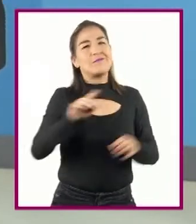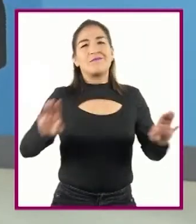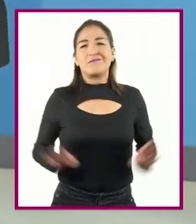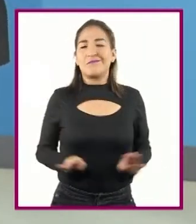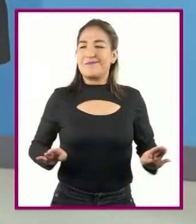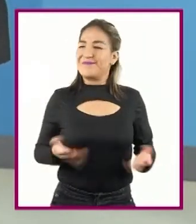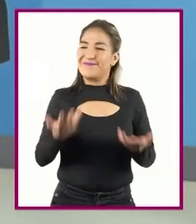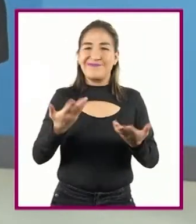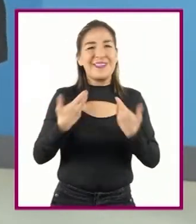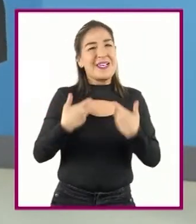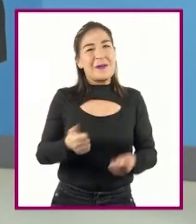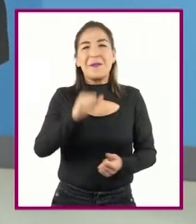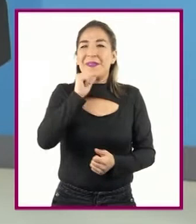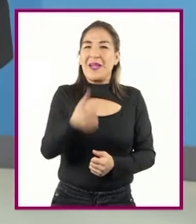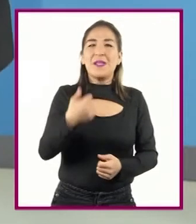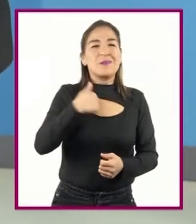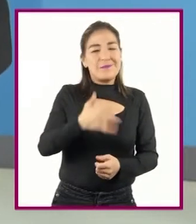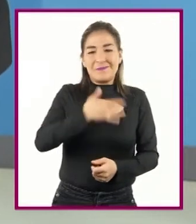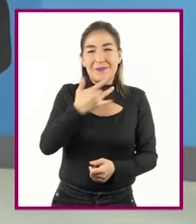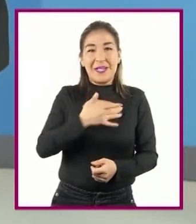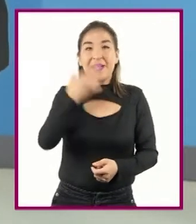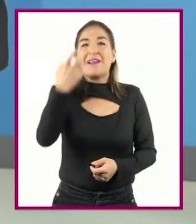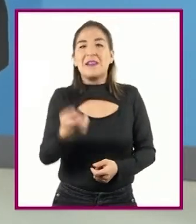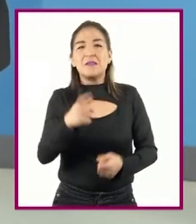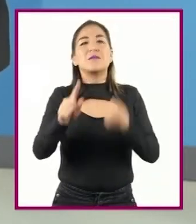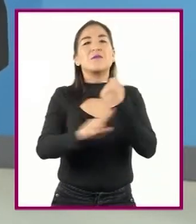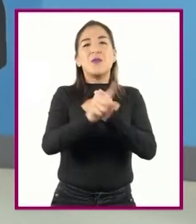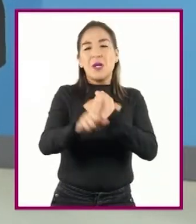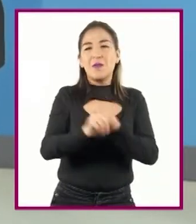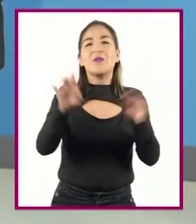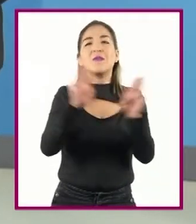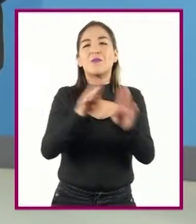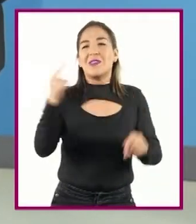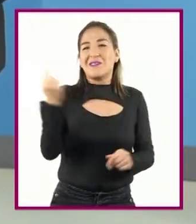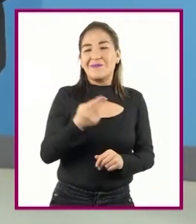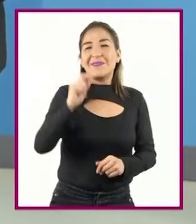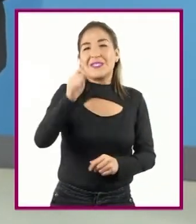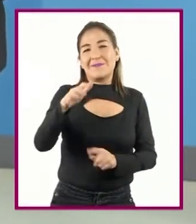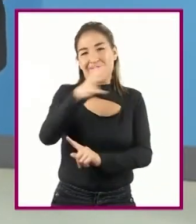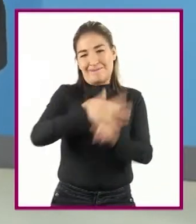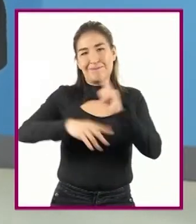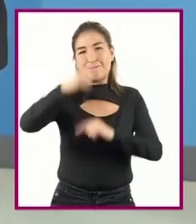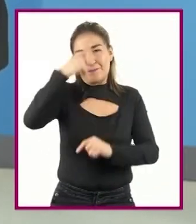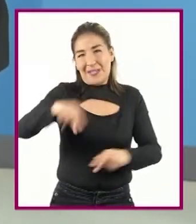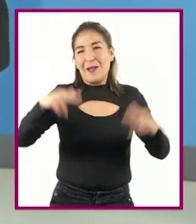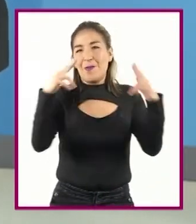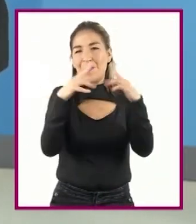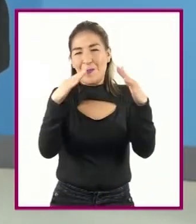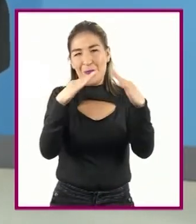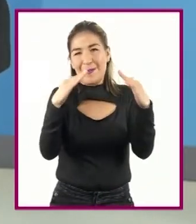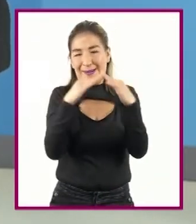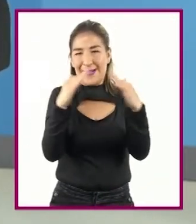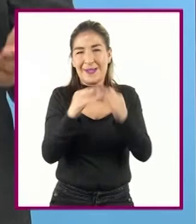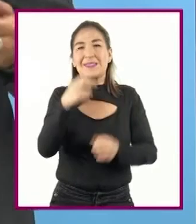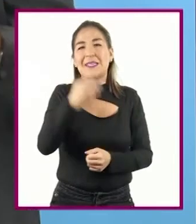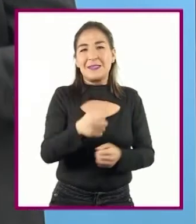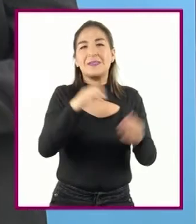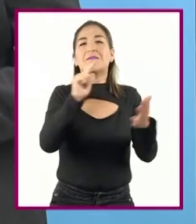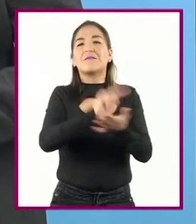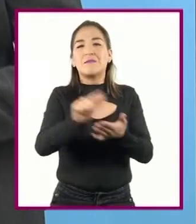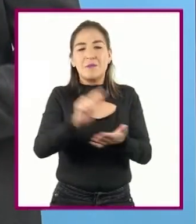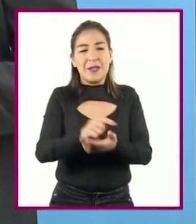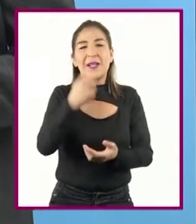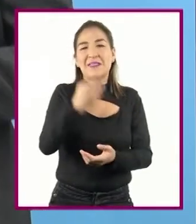no comprensible para mí, dejando de lado las necesidades de nuestro hogar. Su posición nos lleva